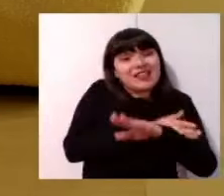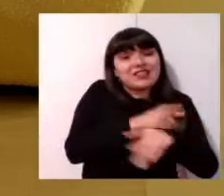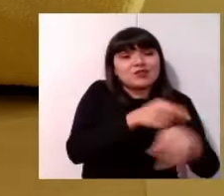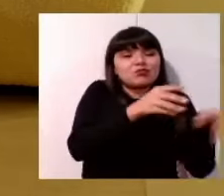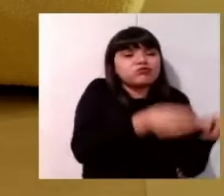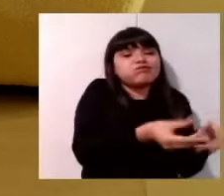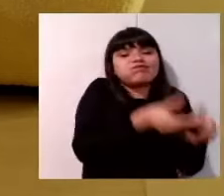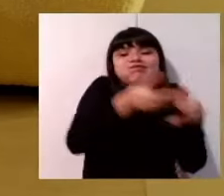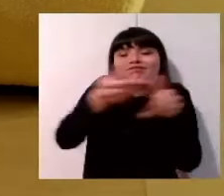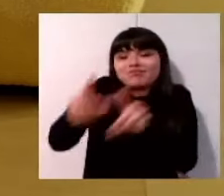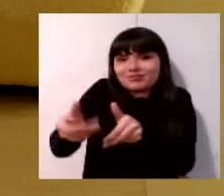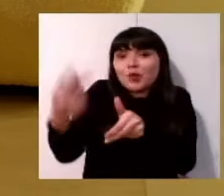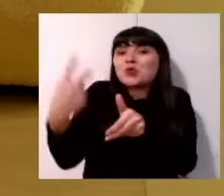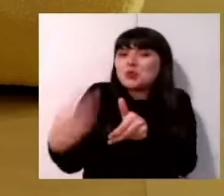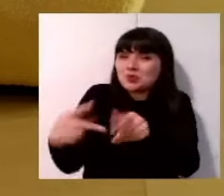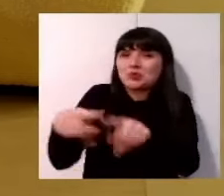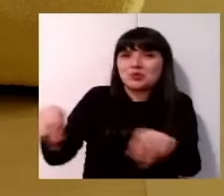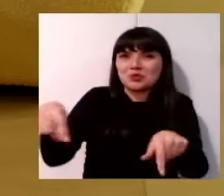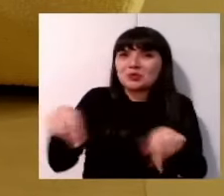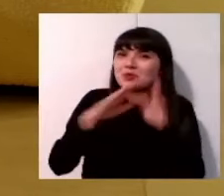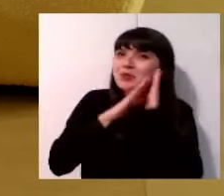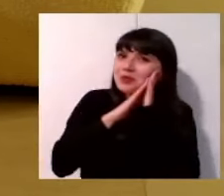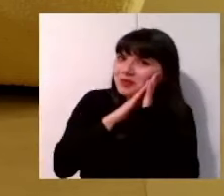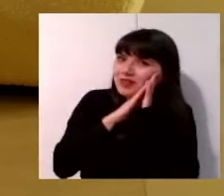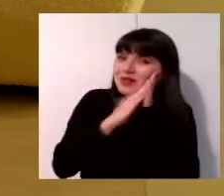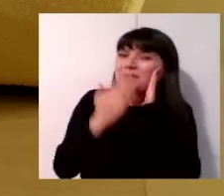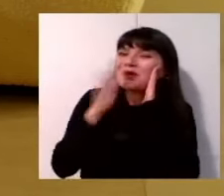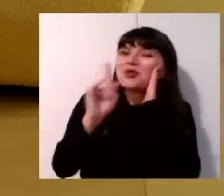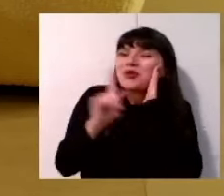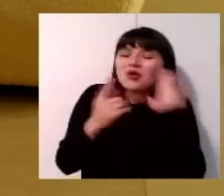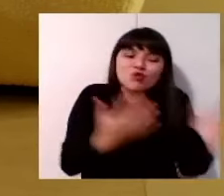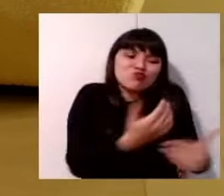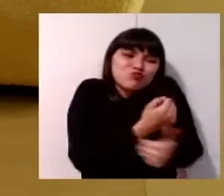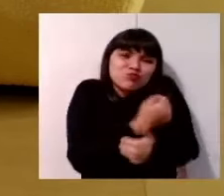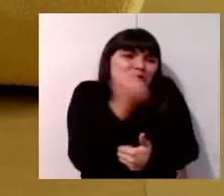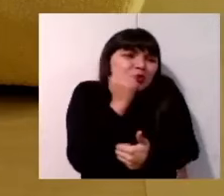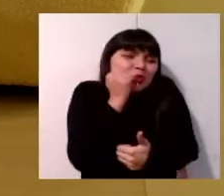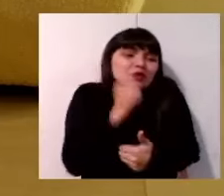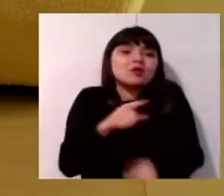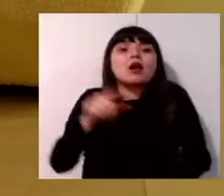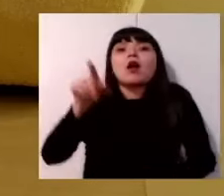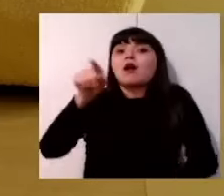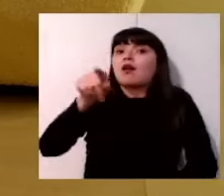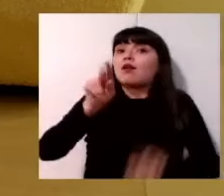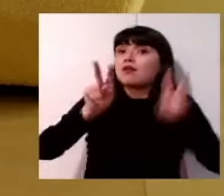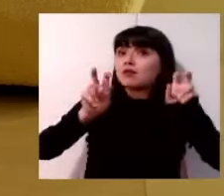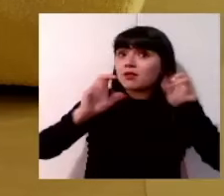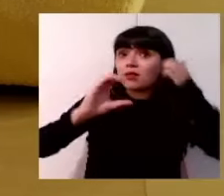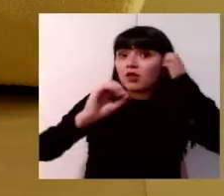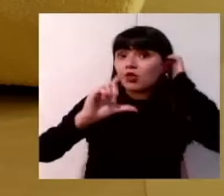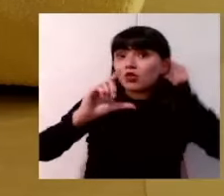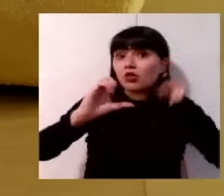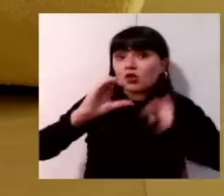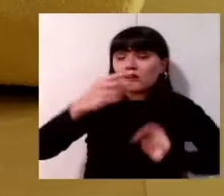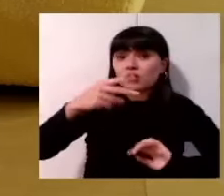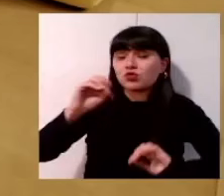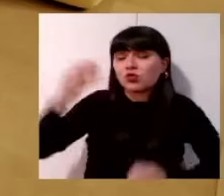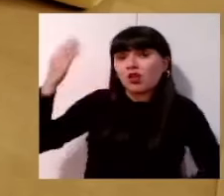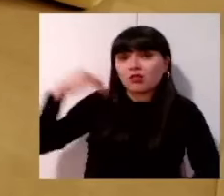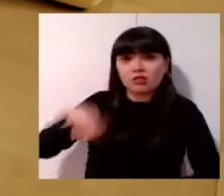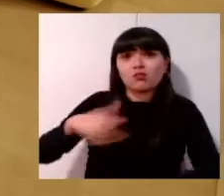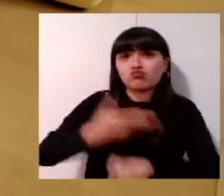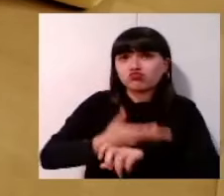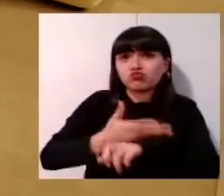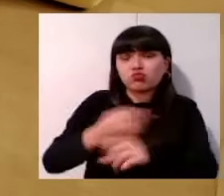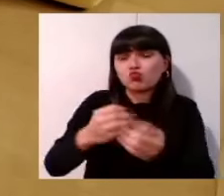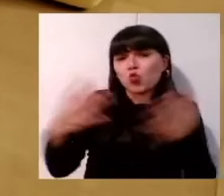para evitar que ellos después quieran quedarse con uno. Bueno, el tema del colecho estuvo súper de moda, es un gran tema. Y también, tú decías, hasta los